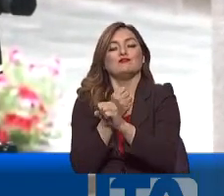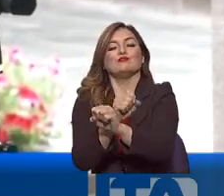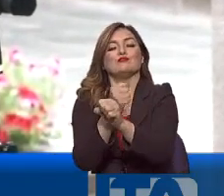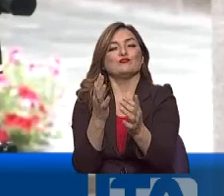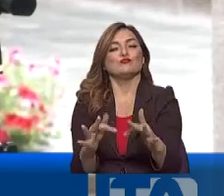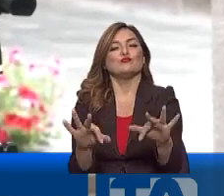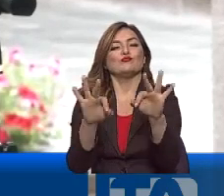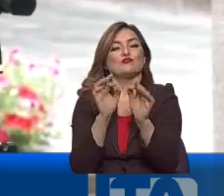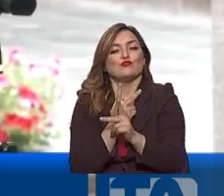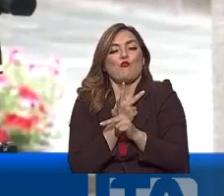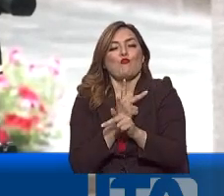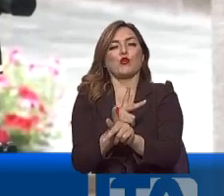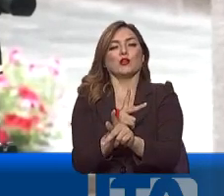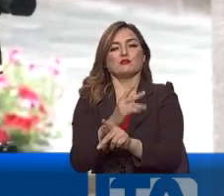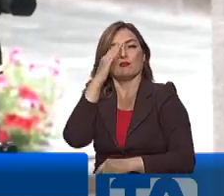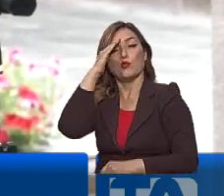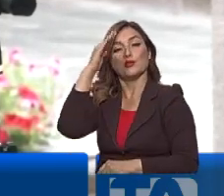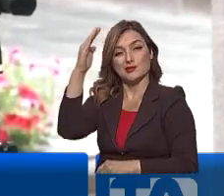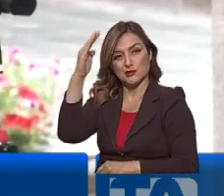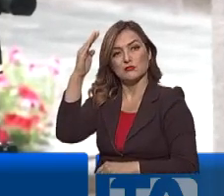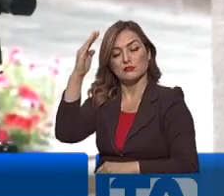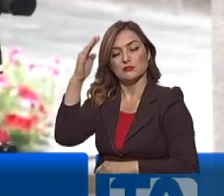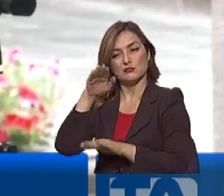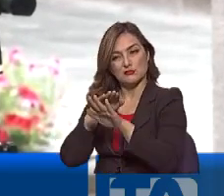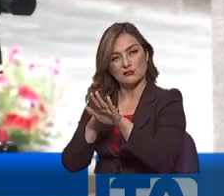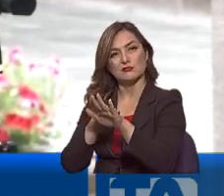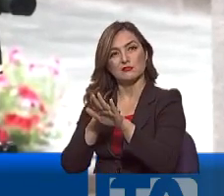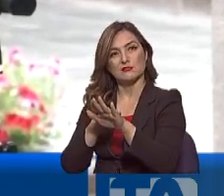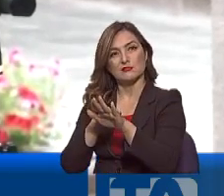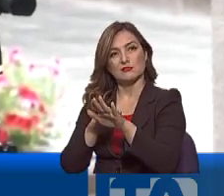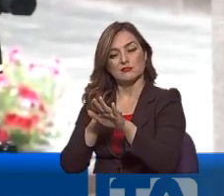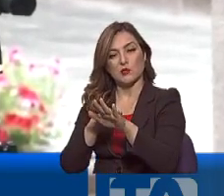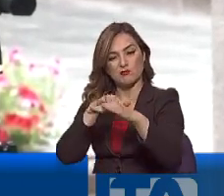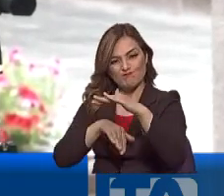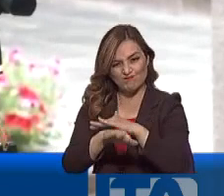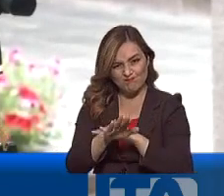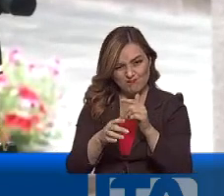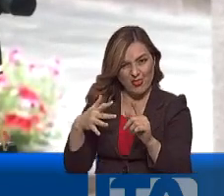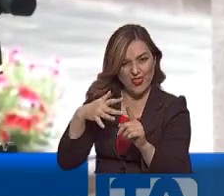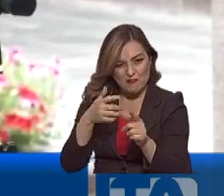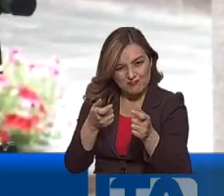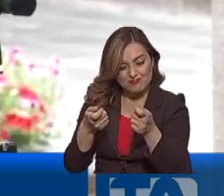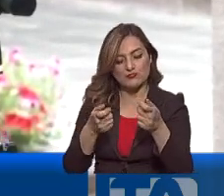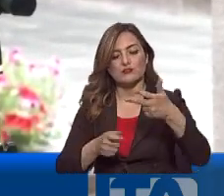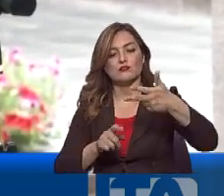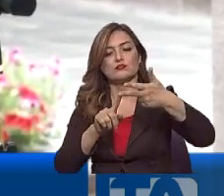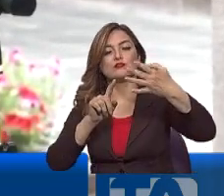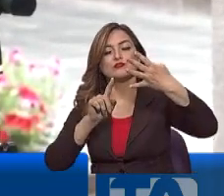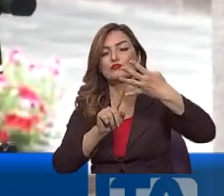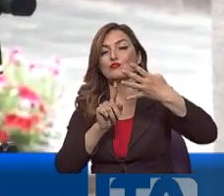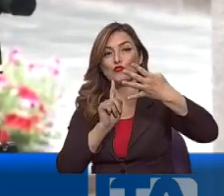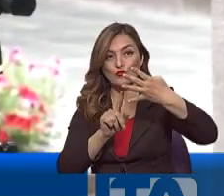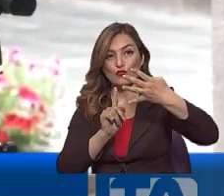para proteger a los miembros de la fuerza pública cuando realizan una intervención. El cuarto